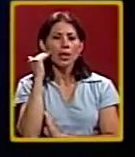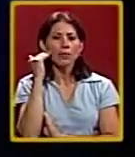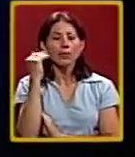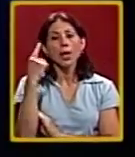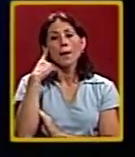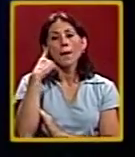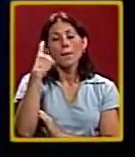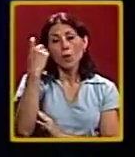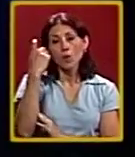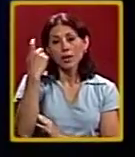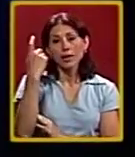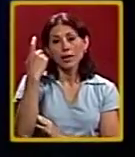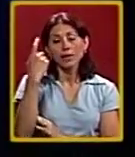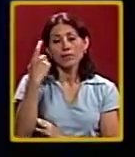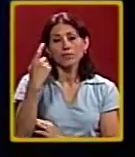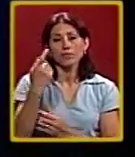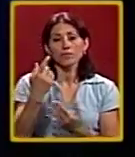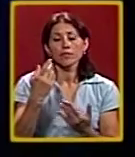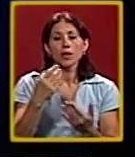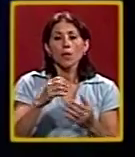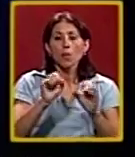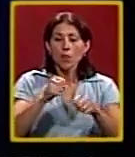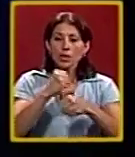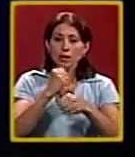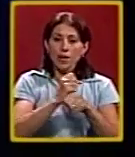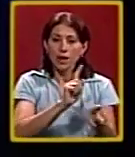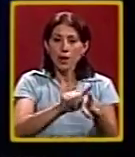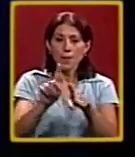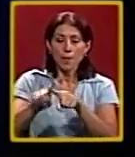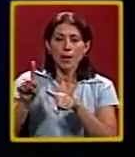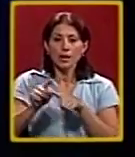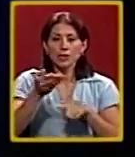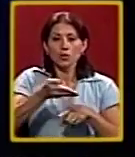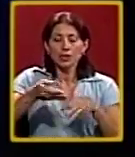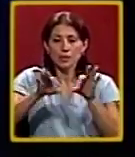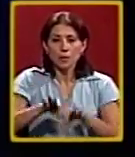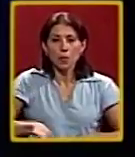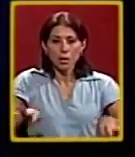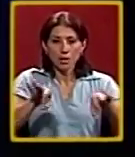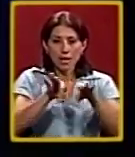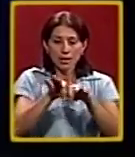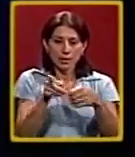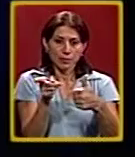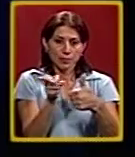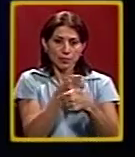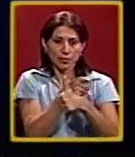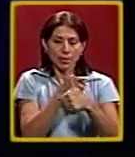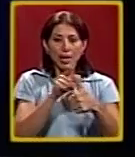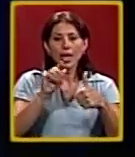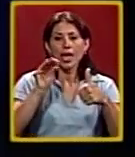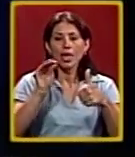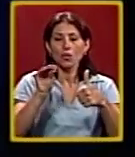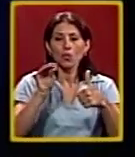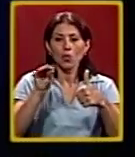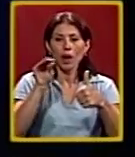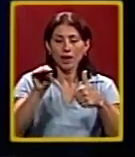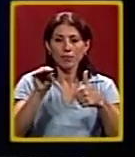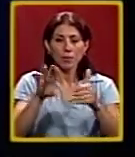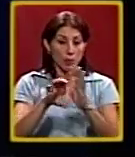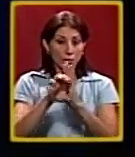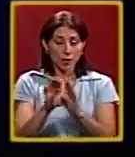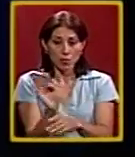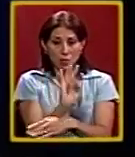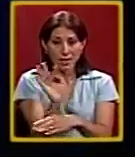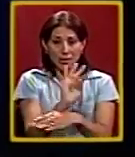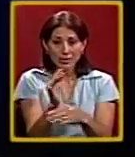varias cosas que creo que son muy importantes. Uno, el educar a la gente, un medio, sobre todo la televisión, que en